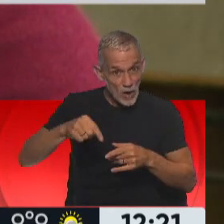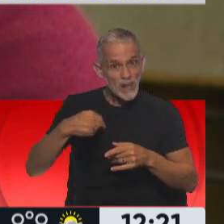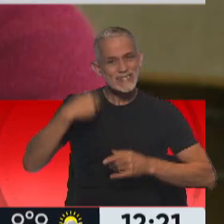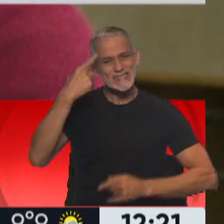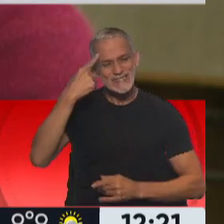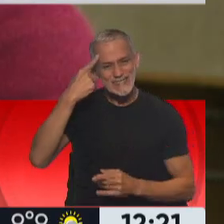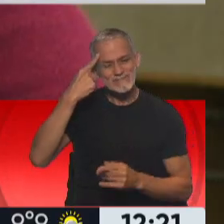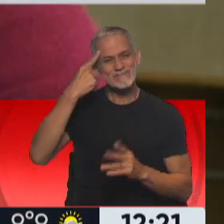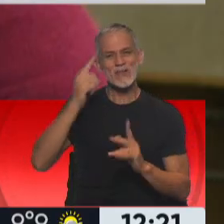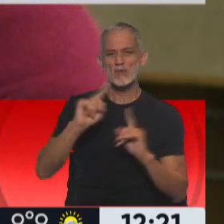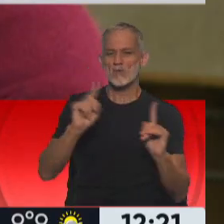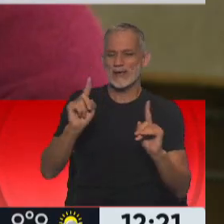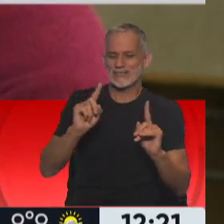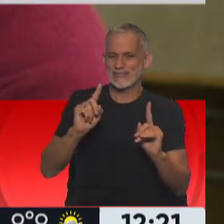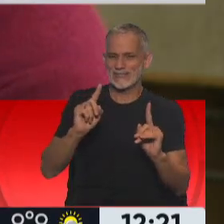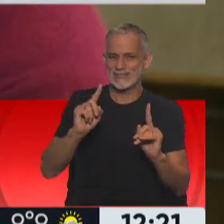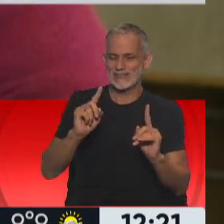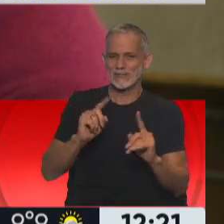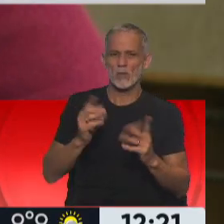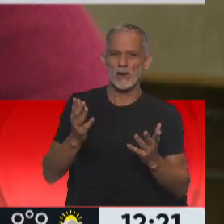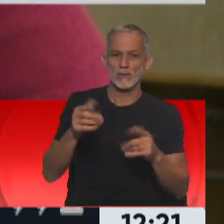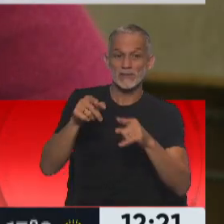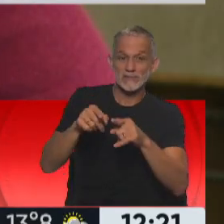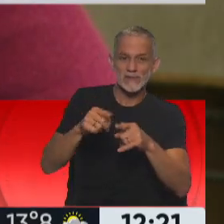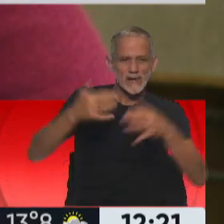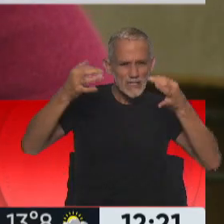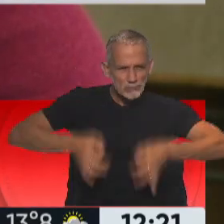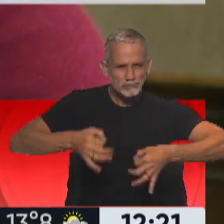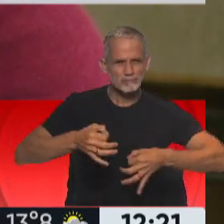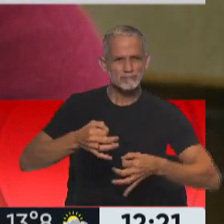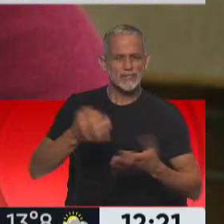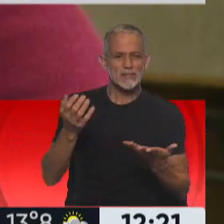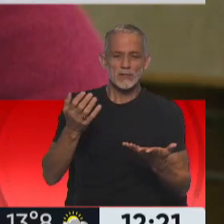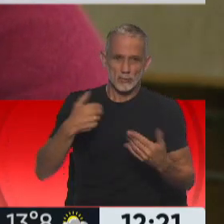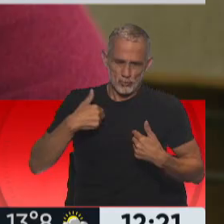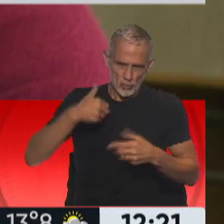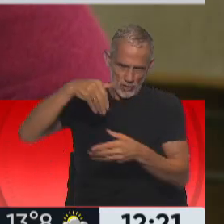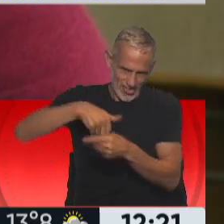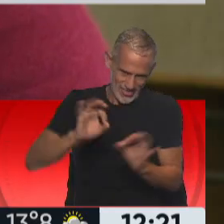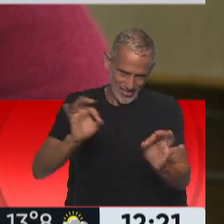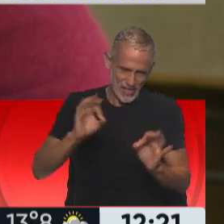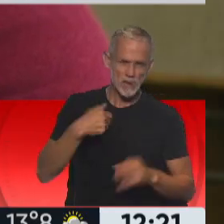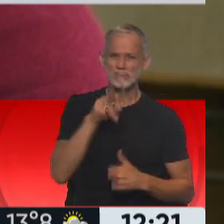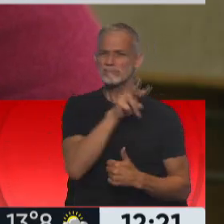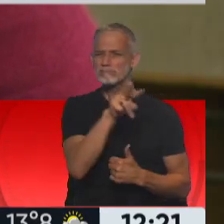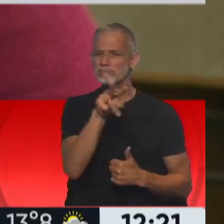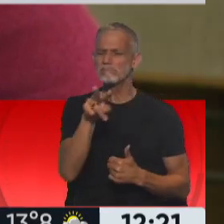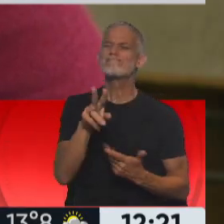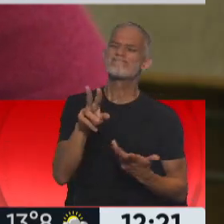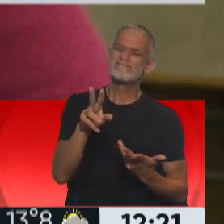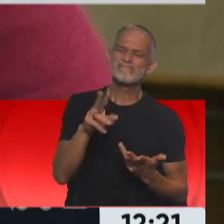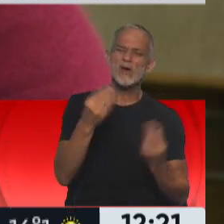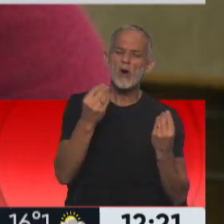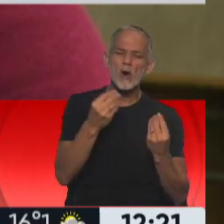que no es el caso. Yo creo que casi con certeza, por más que no participé, pero al ver los hechos